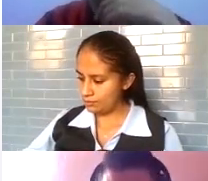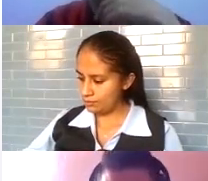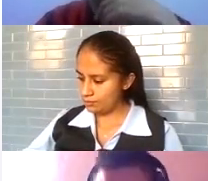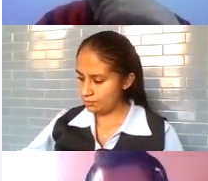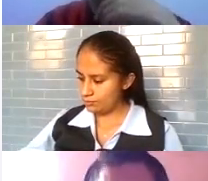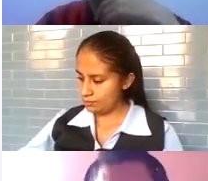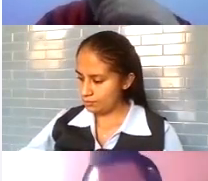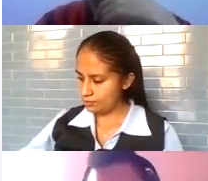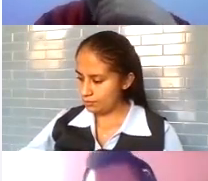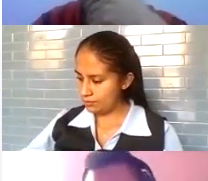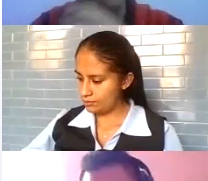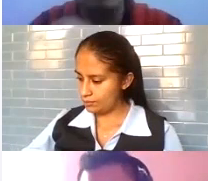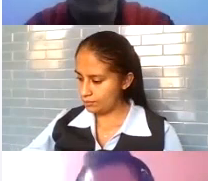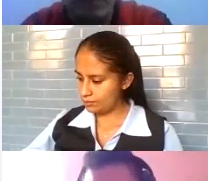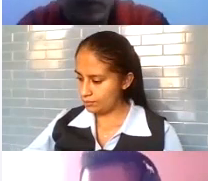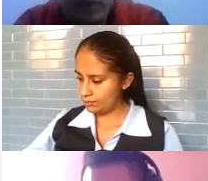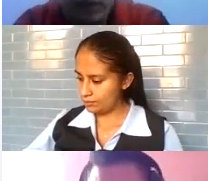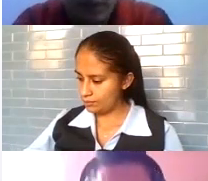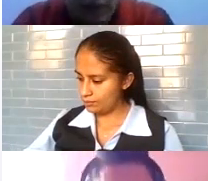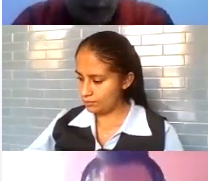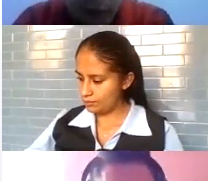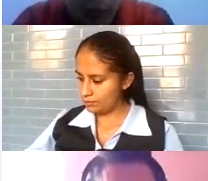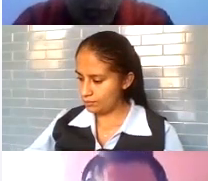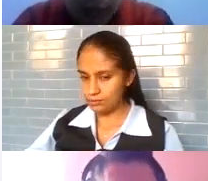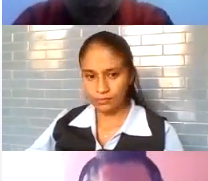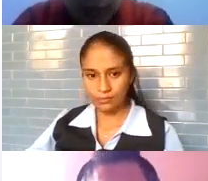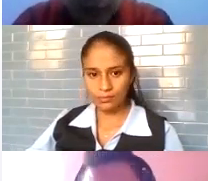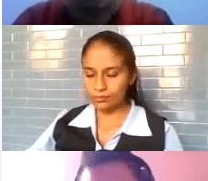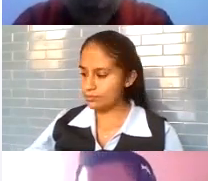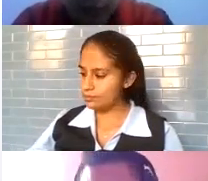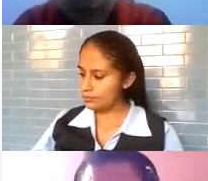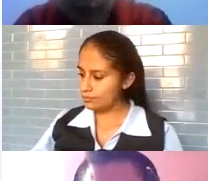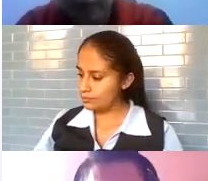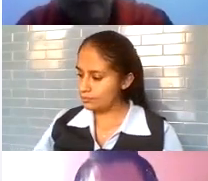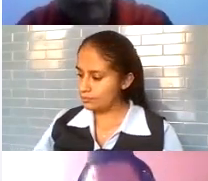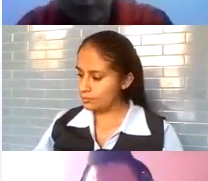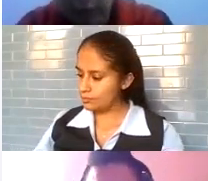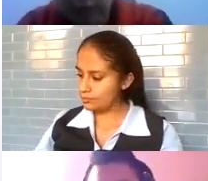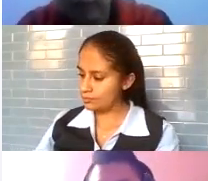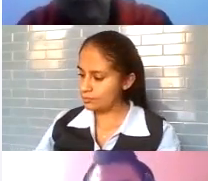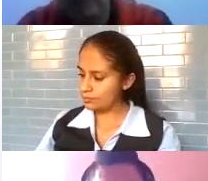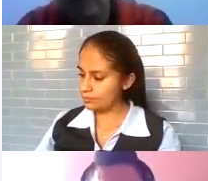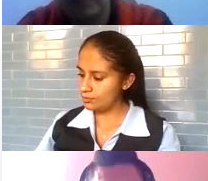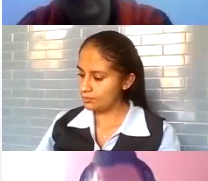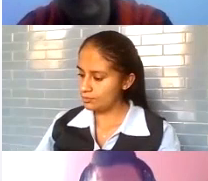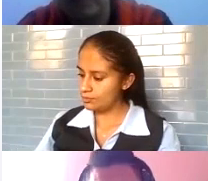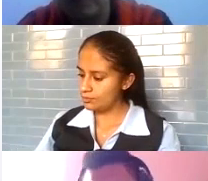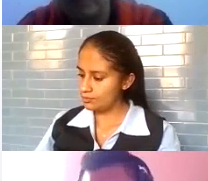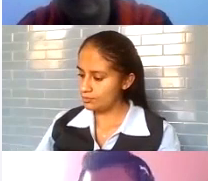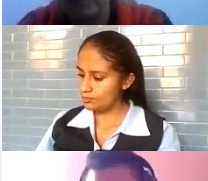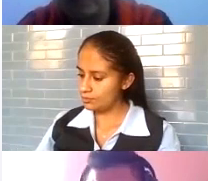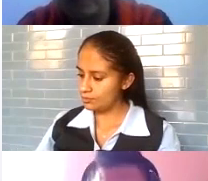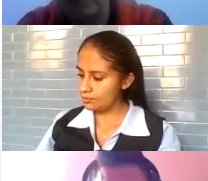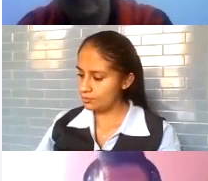Ahí en esa diapositiva, yo hice una vez una práctica de este método de la cuchara, pero algo que nos decían es que en